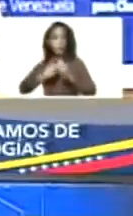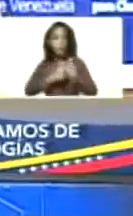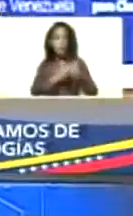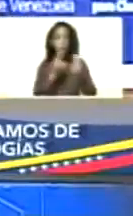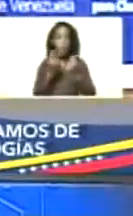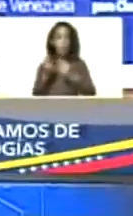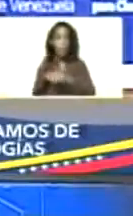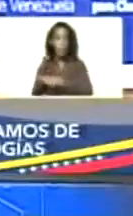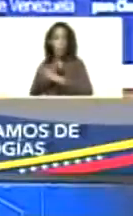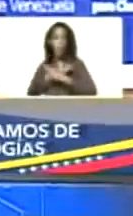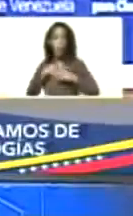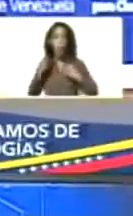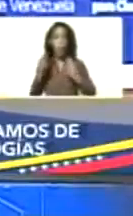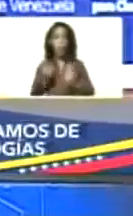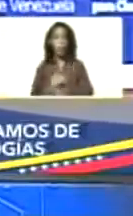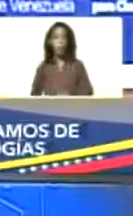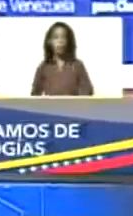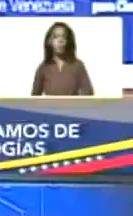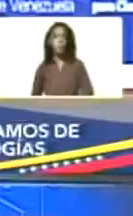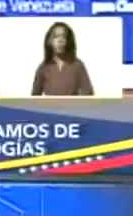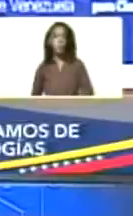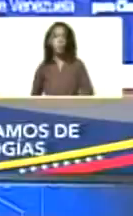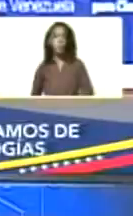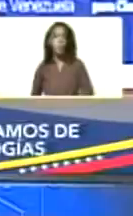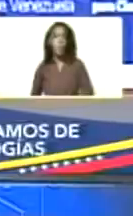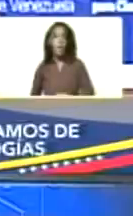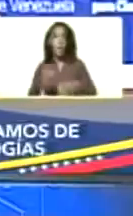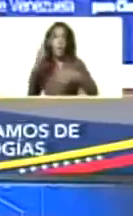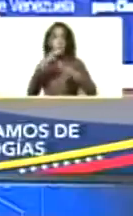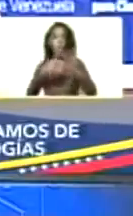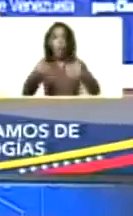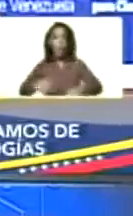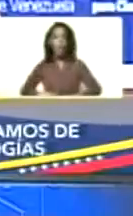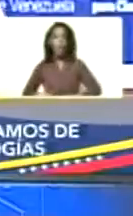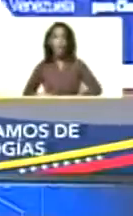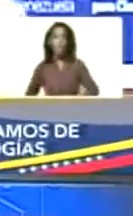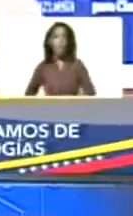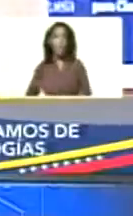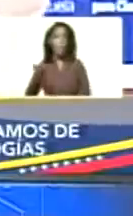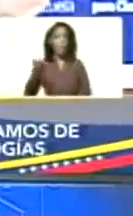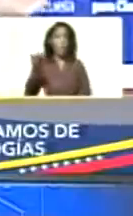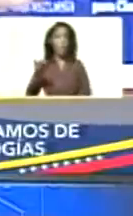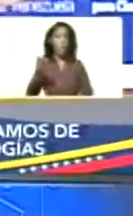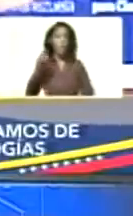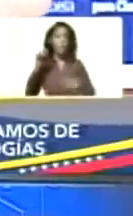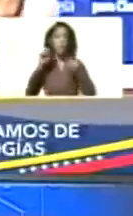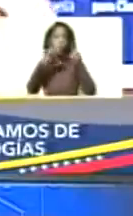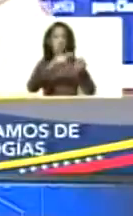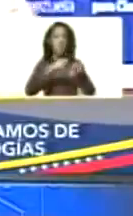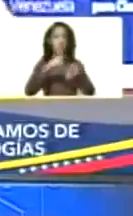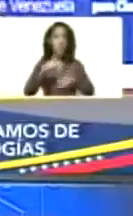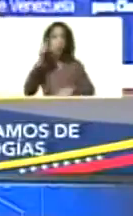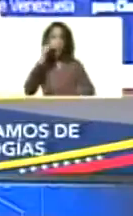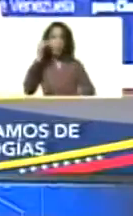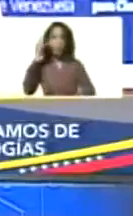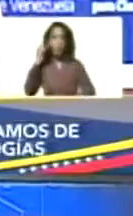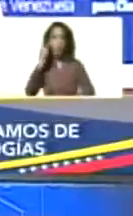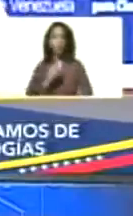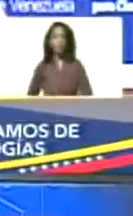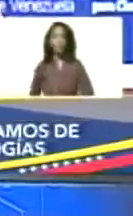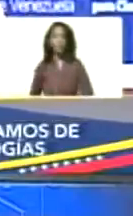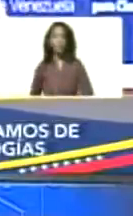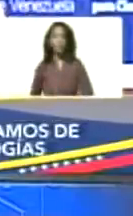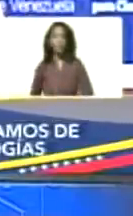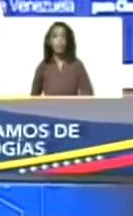del bloqueo económico y producto del esfuerzo titánico de campesinos, campesinas